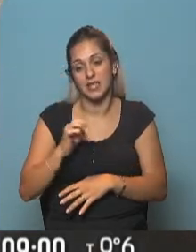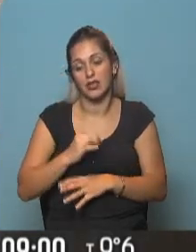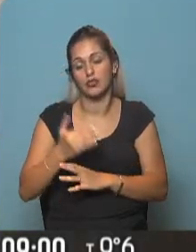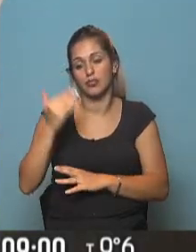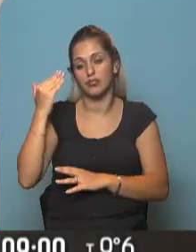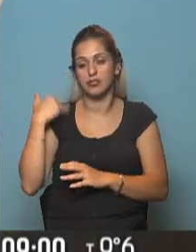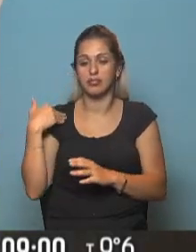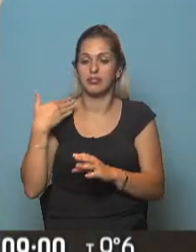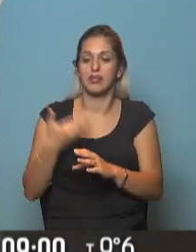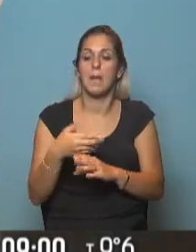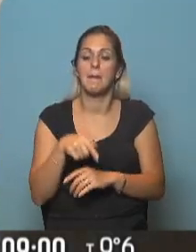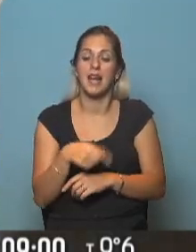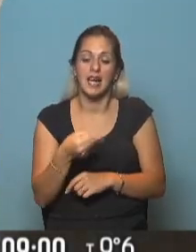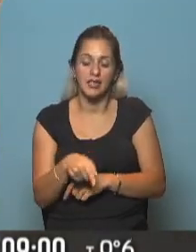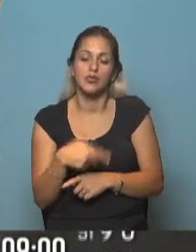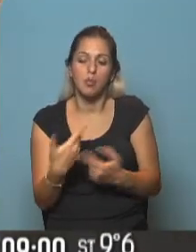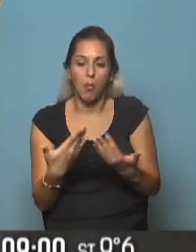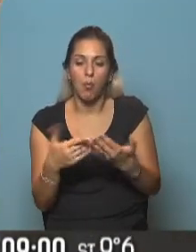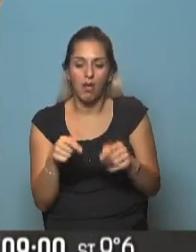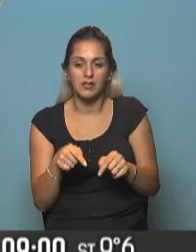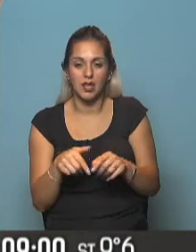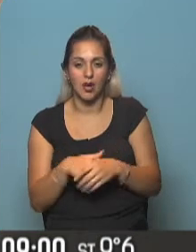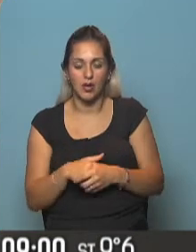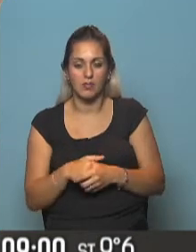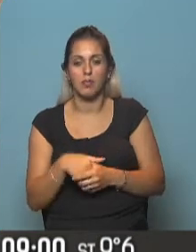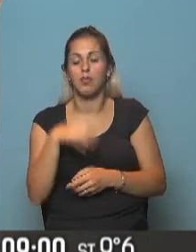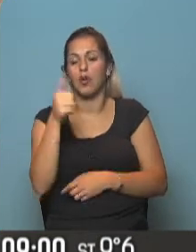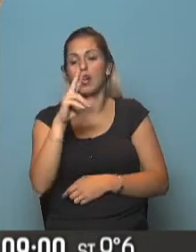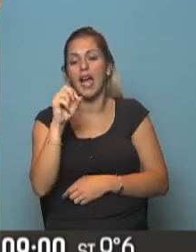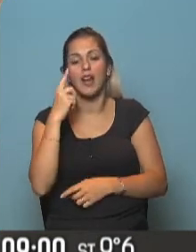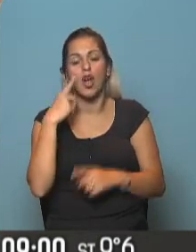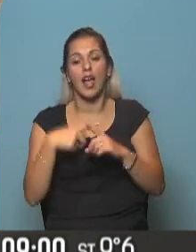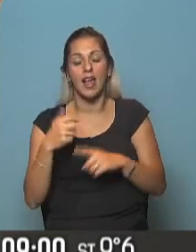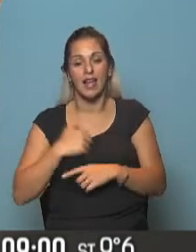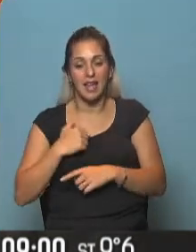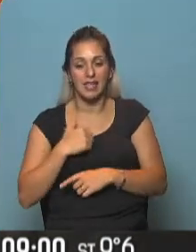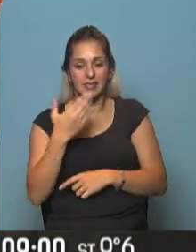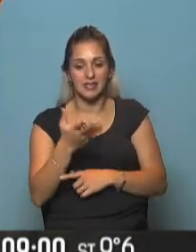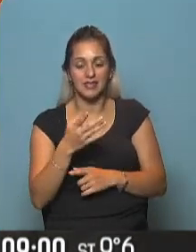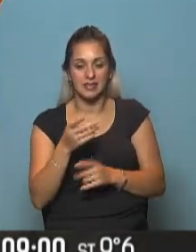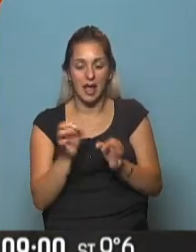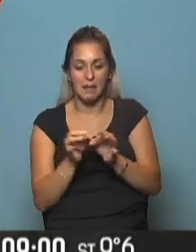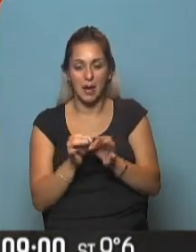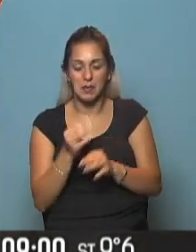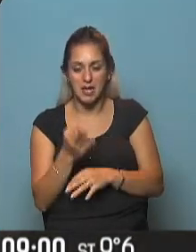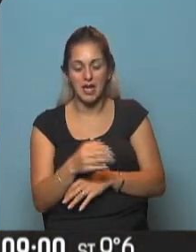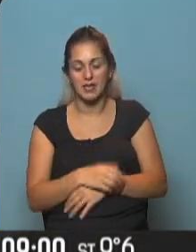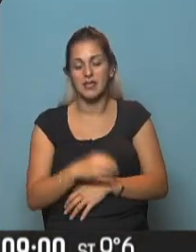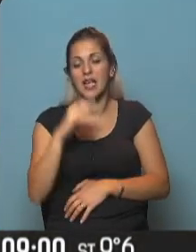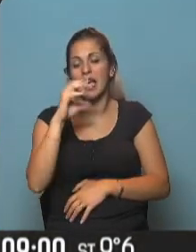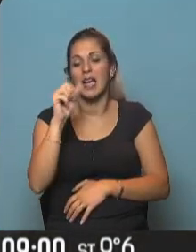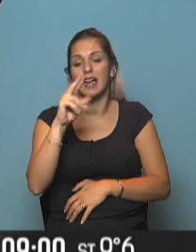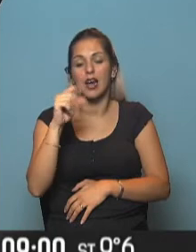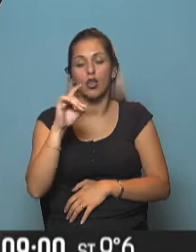años para que esto fuera posible por parte de Julio Haro, excombatiente veterano, por parte de Geoffrey Cardoso y por parte de